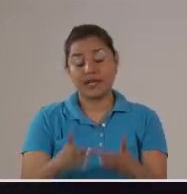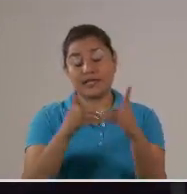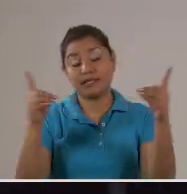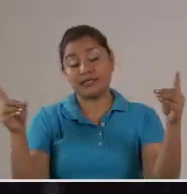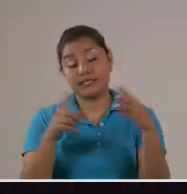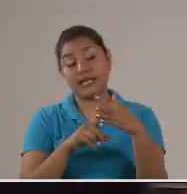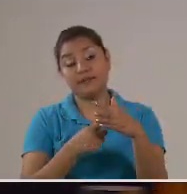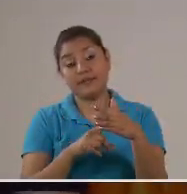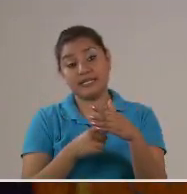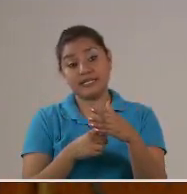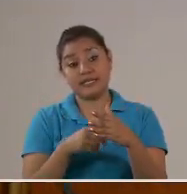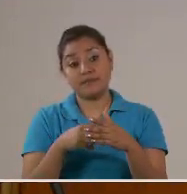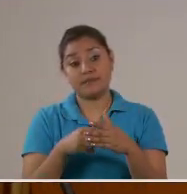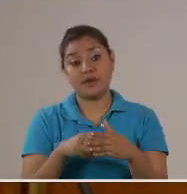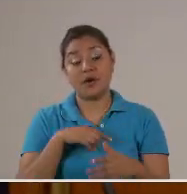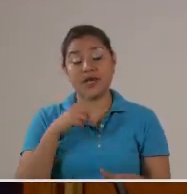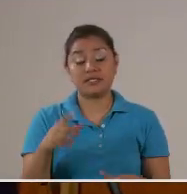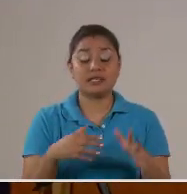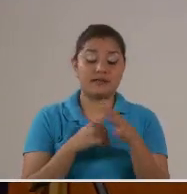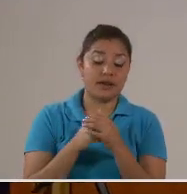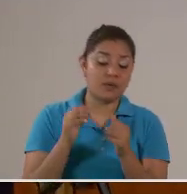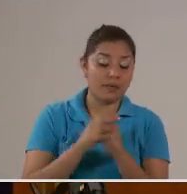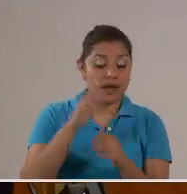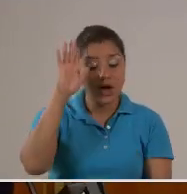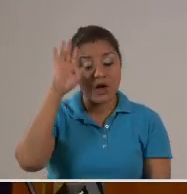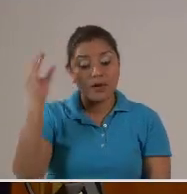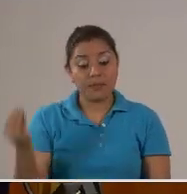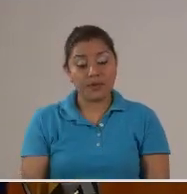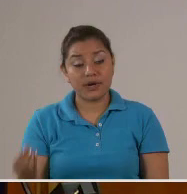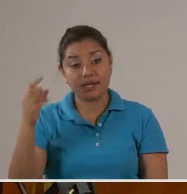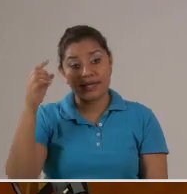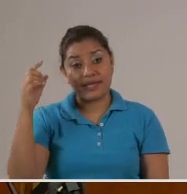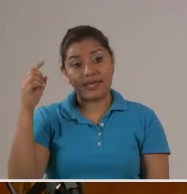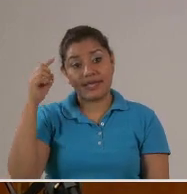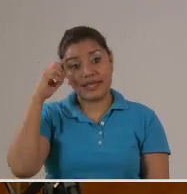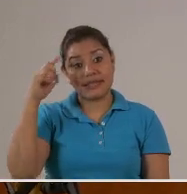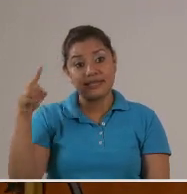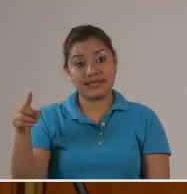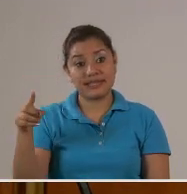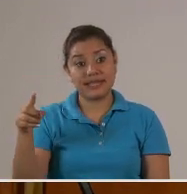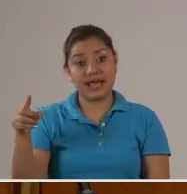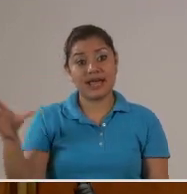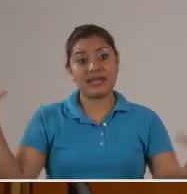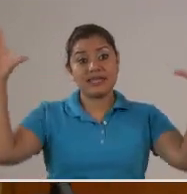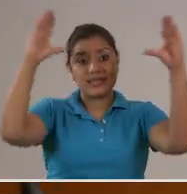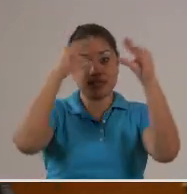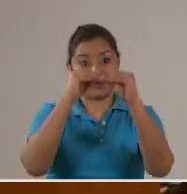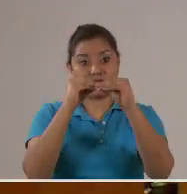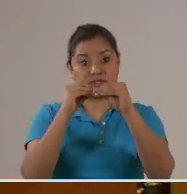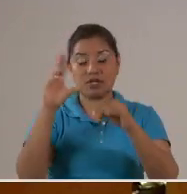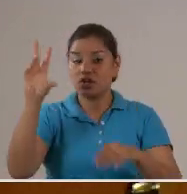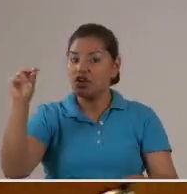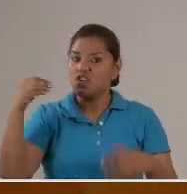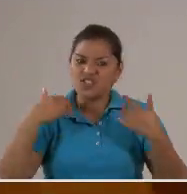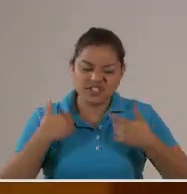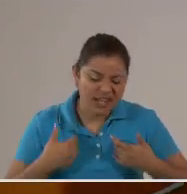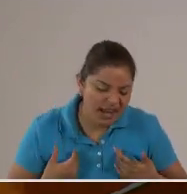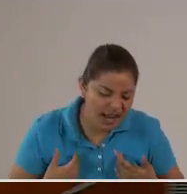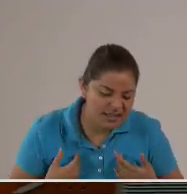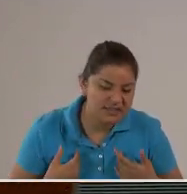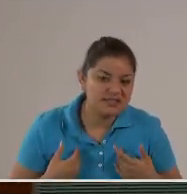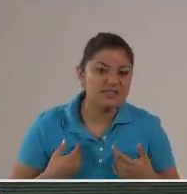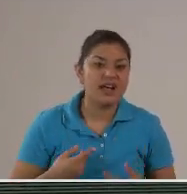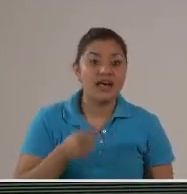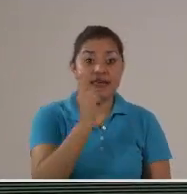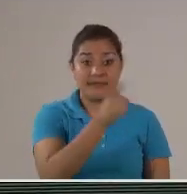creación dice que de día y de noche no cesa en acusar a nuestros hermanos o sea que tiene